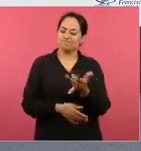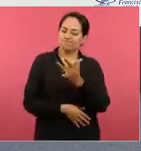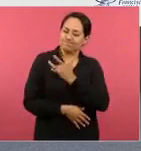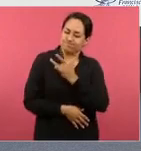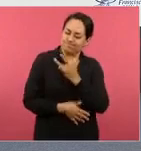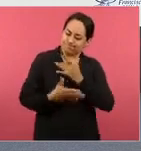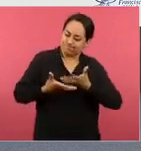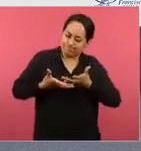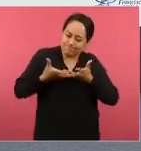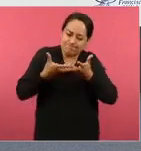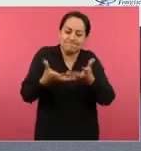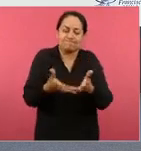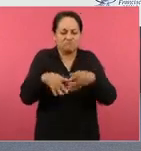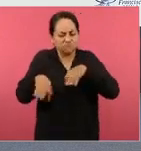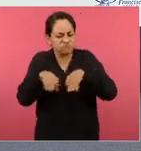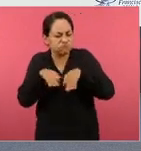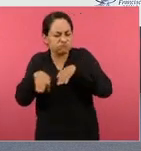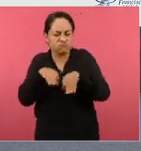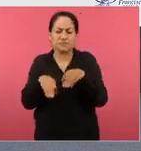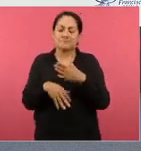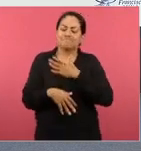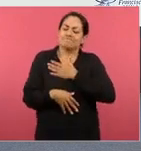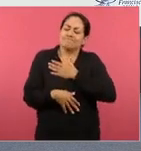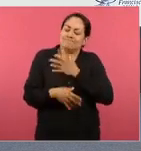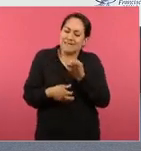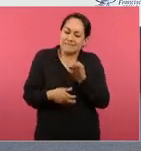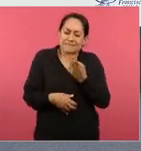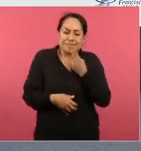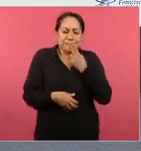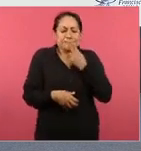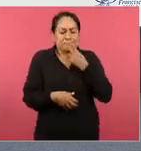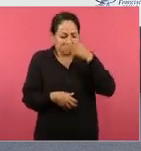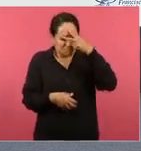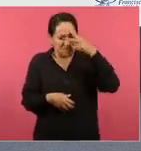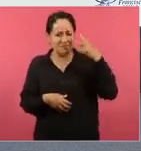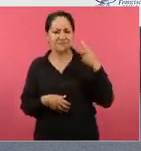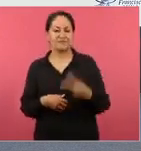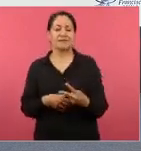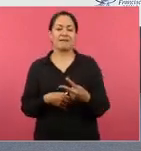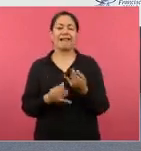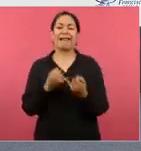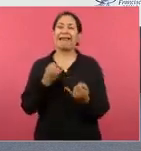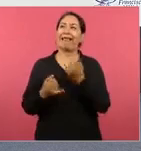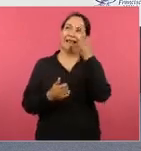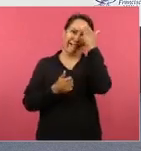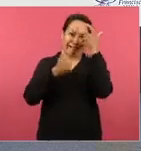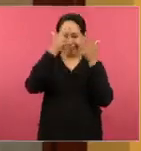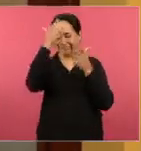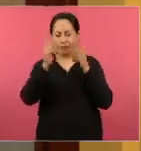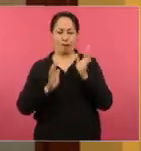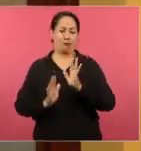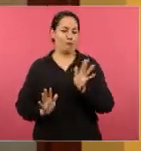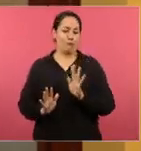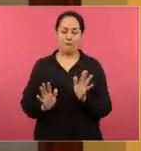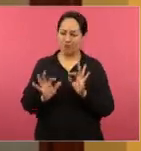energía y con esa pasión que nos caracteriza. No fue una improvisación, no fue un elemento ahí